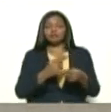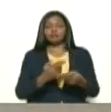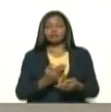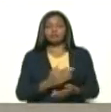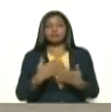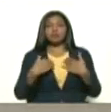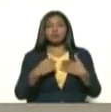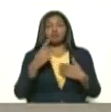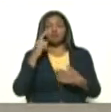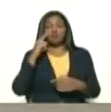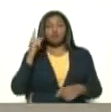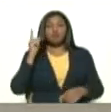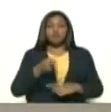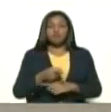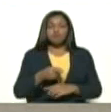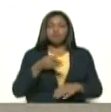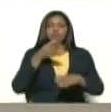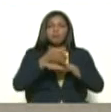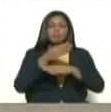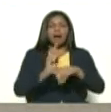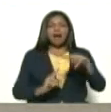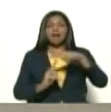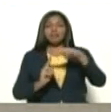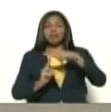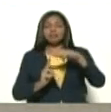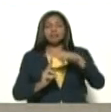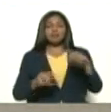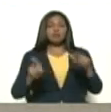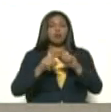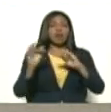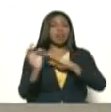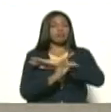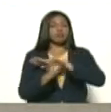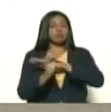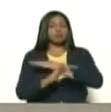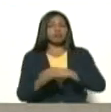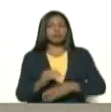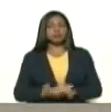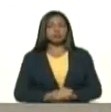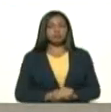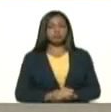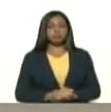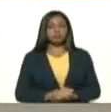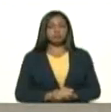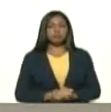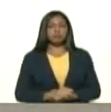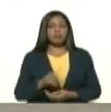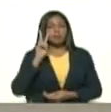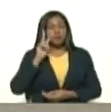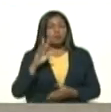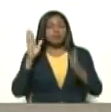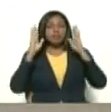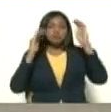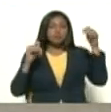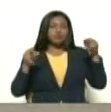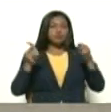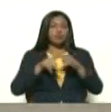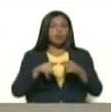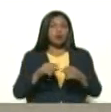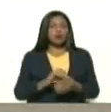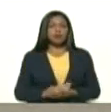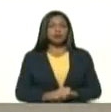Yo he mandado refuerzos al Táchira, a la frontera. Allá estamos atendiendo